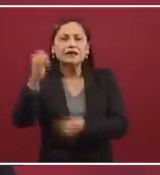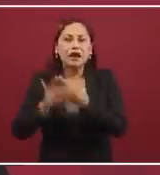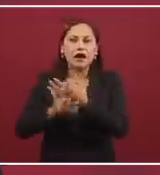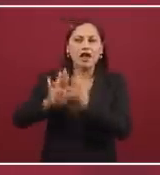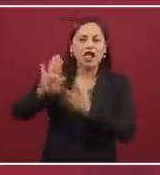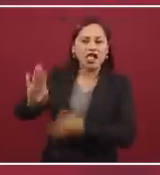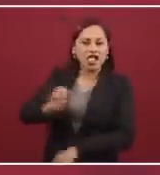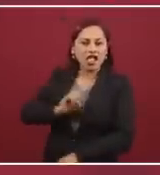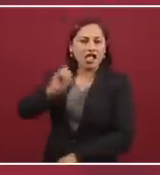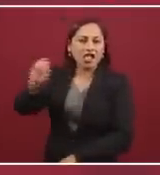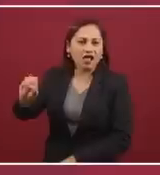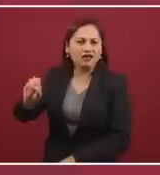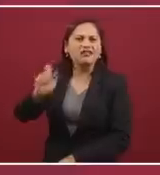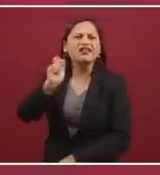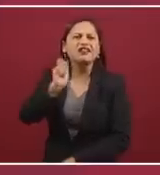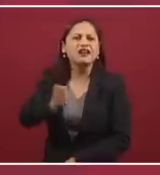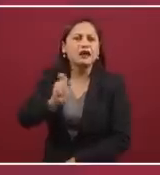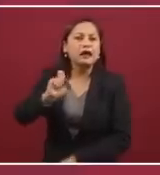molesta